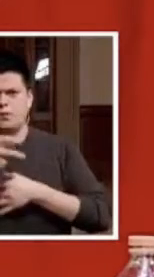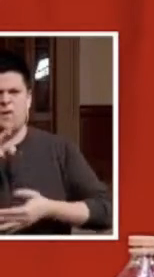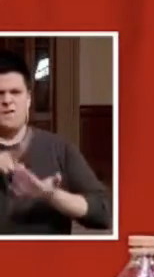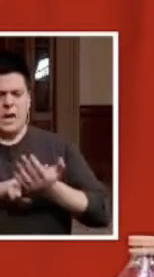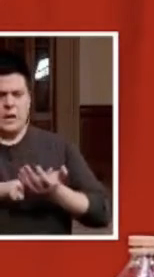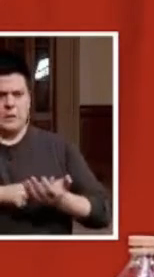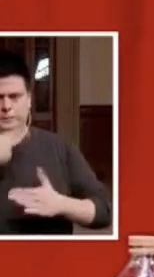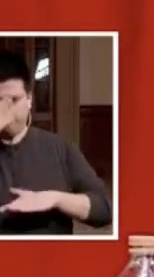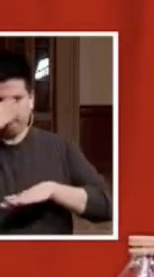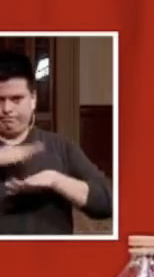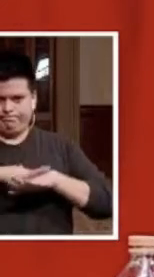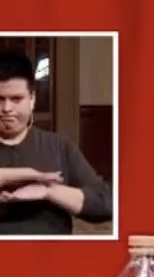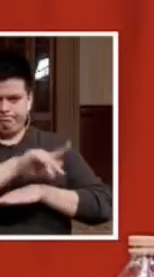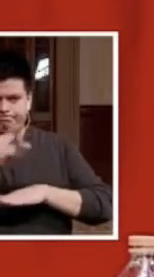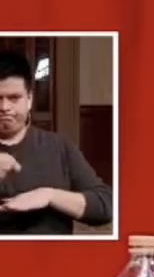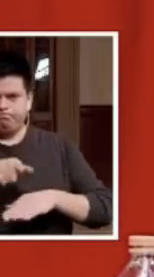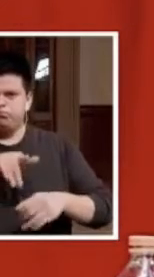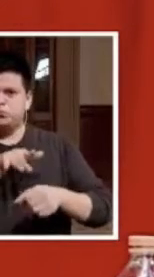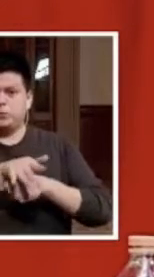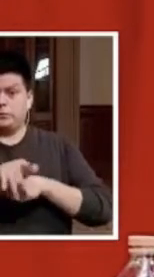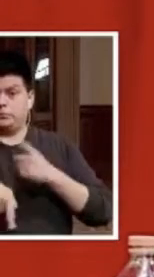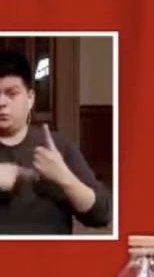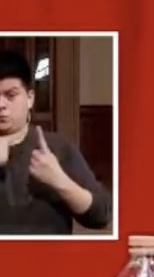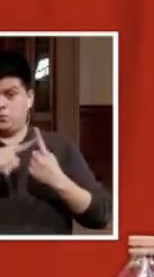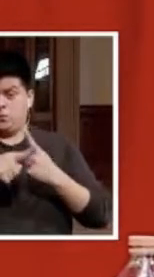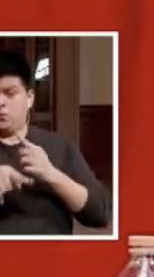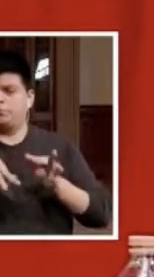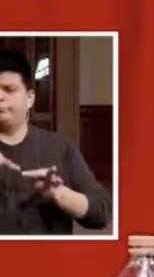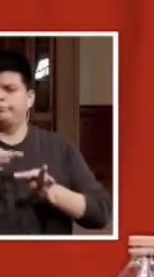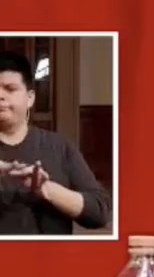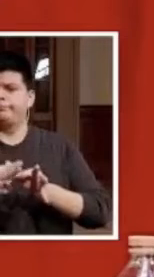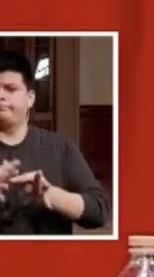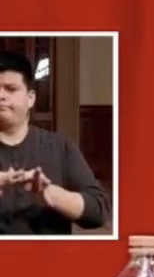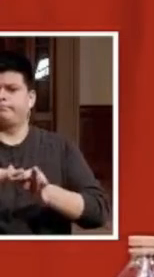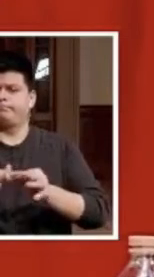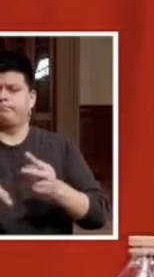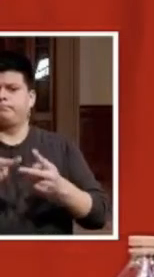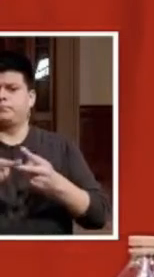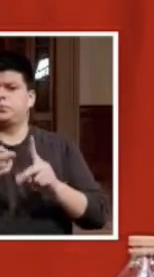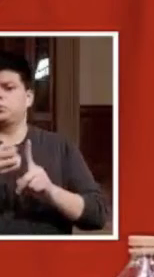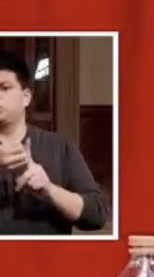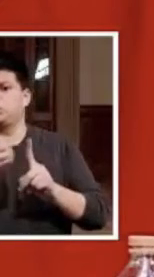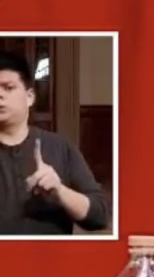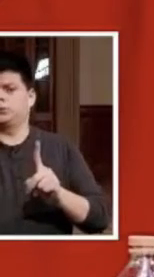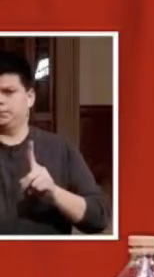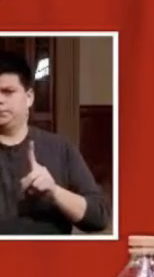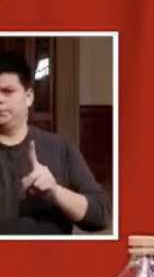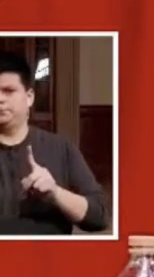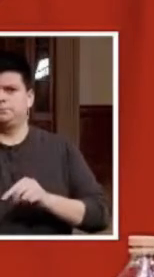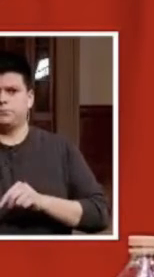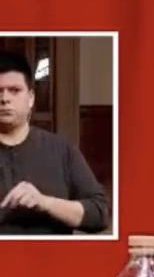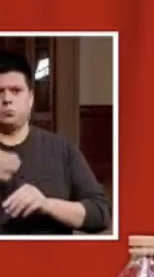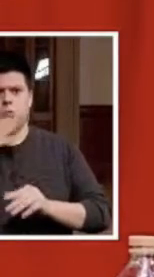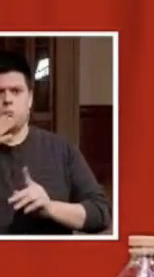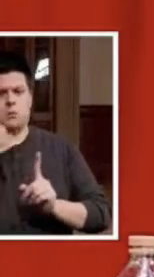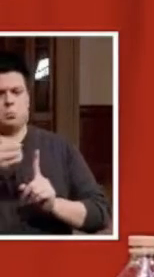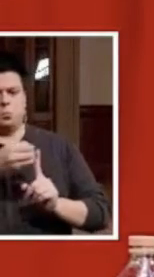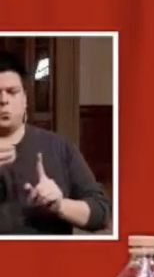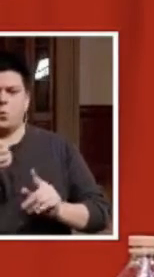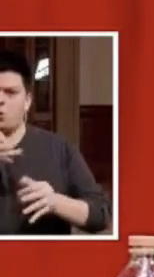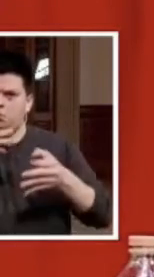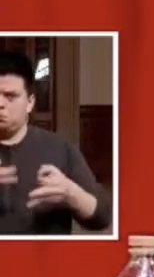tienen. Uno de ellos es la disciplina y el orden. Entonces, todo fue muy